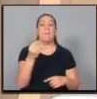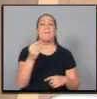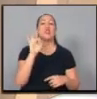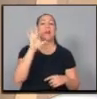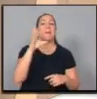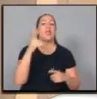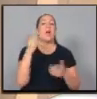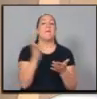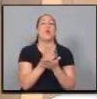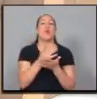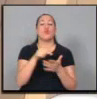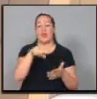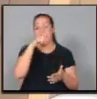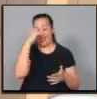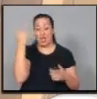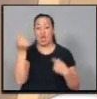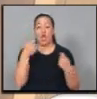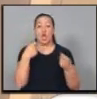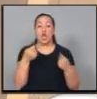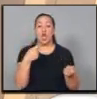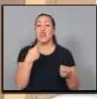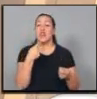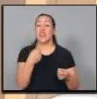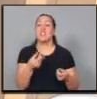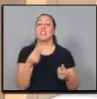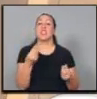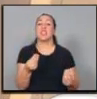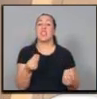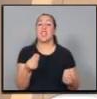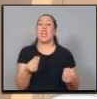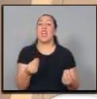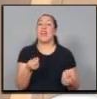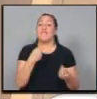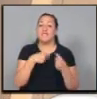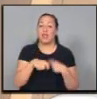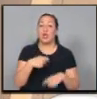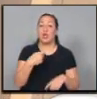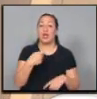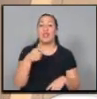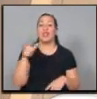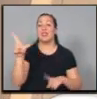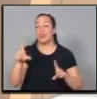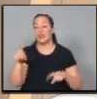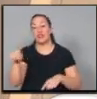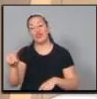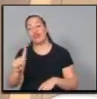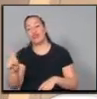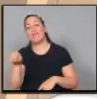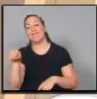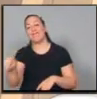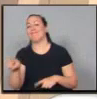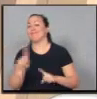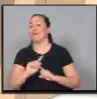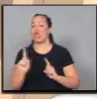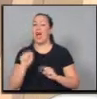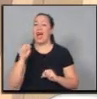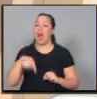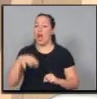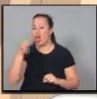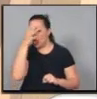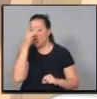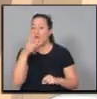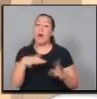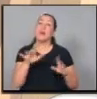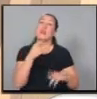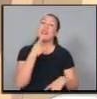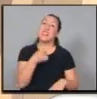el comercio te dice que venden cuotas. O sea, vamos a decir, ¿quiero este televisor? No, este televisor no lo tengo, este en ahora 12. Ah. O a veces te